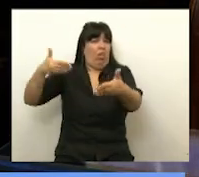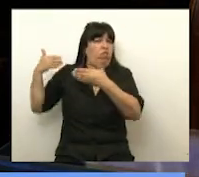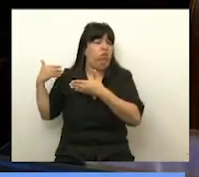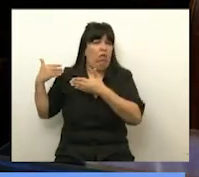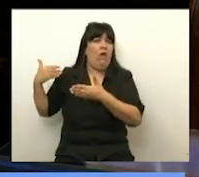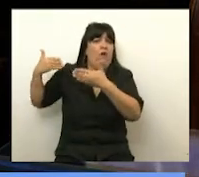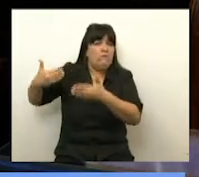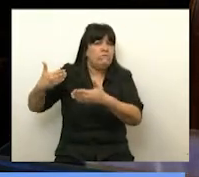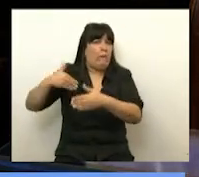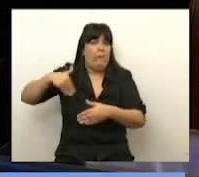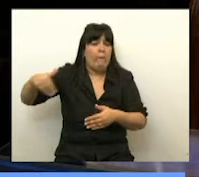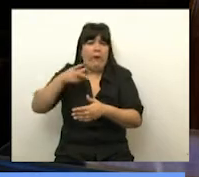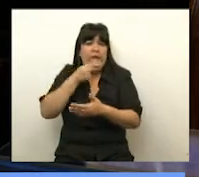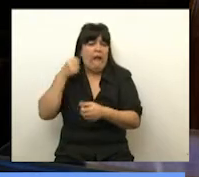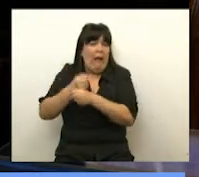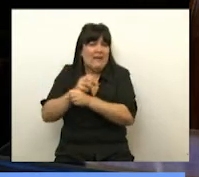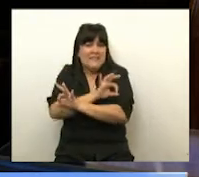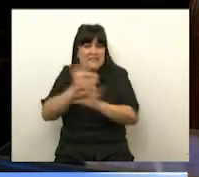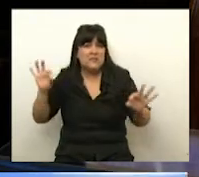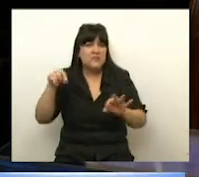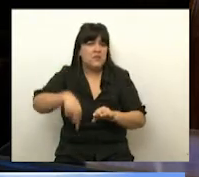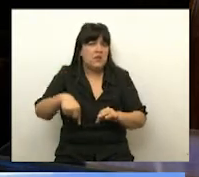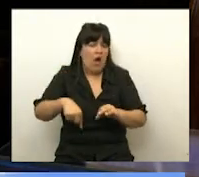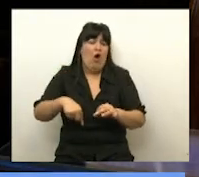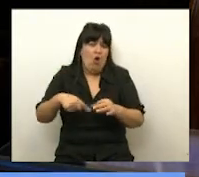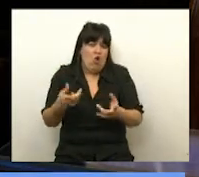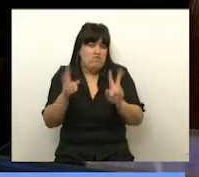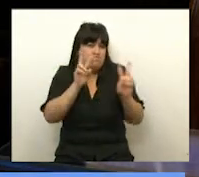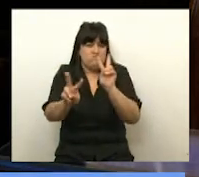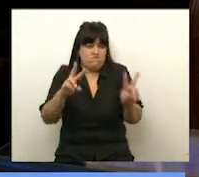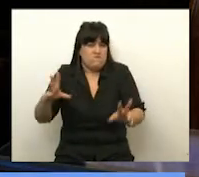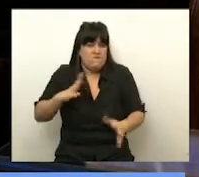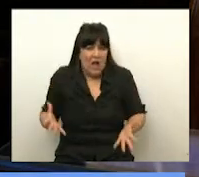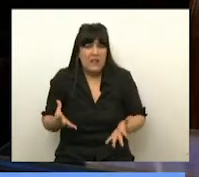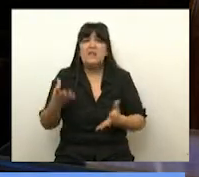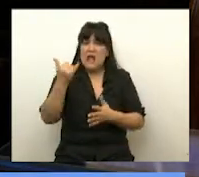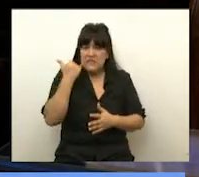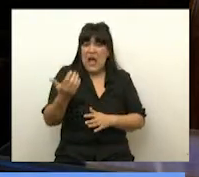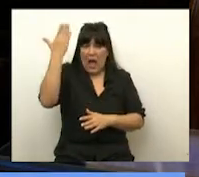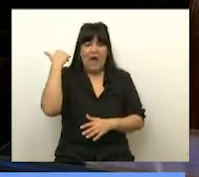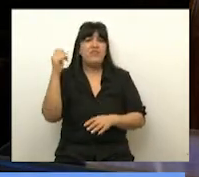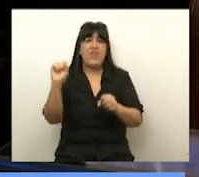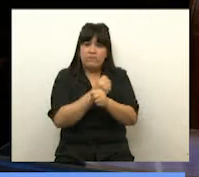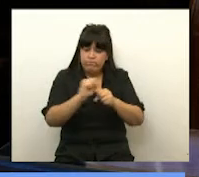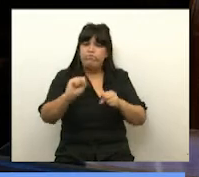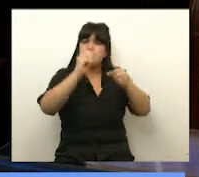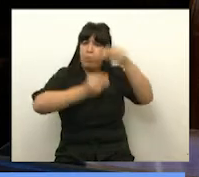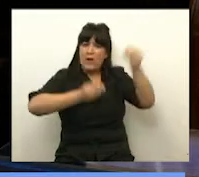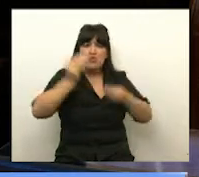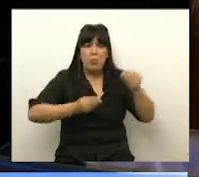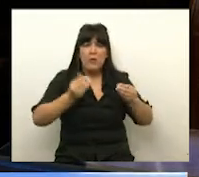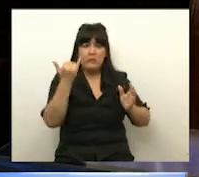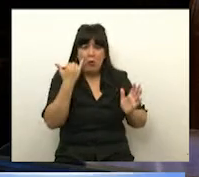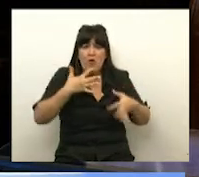ha ido acentuando en los últimos años, con presupuestos que hemos aprobado y que no han dado cumplimiento a